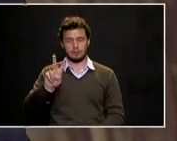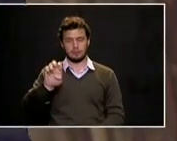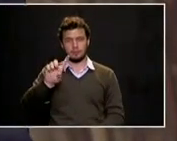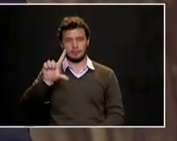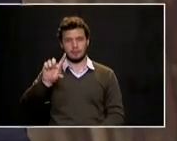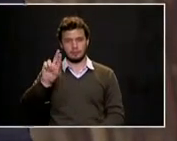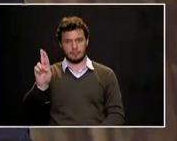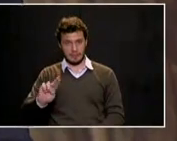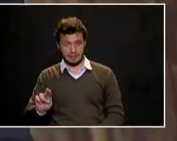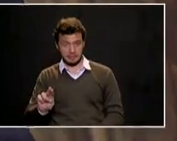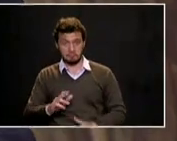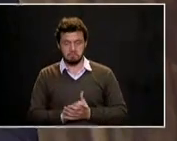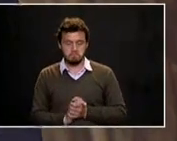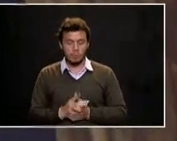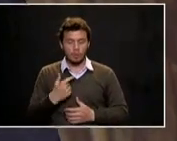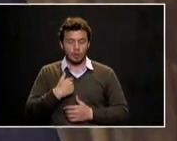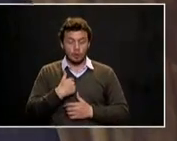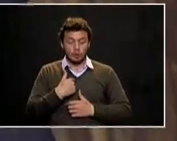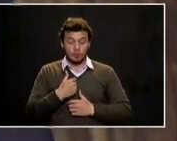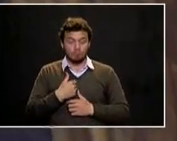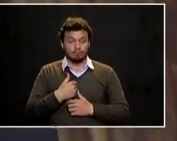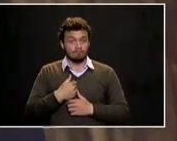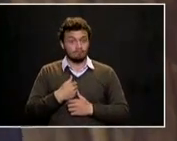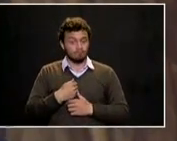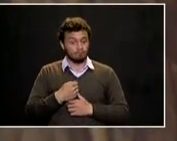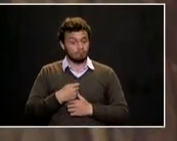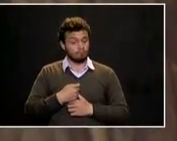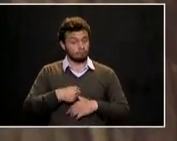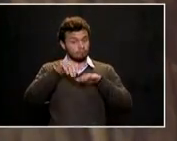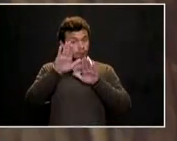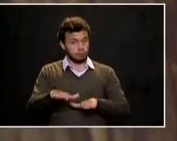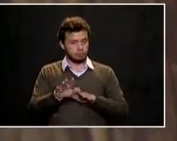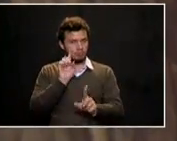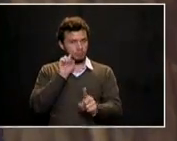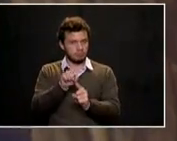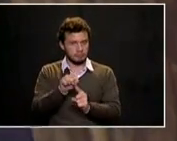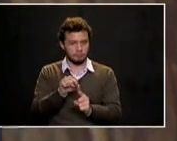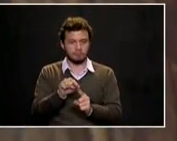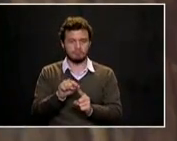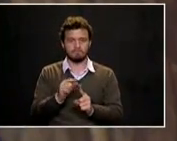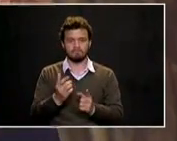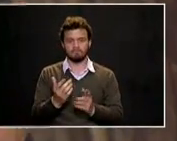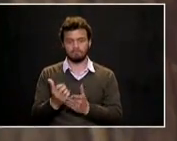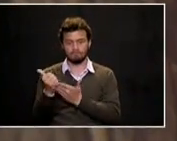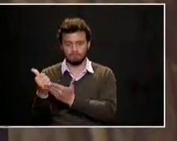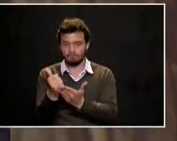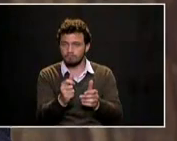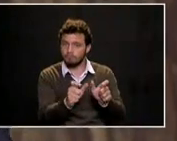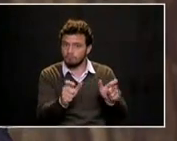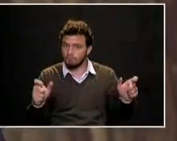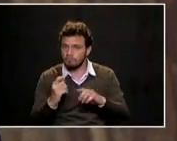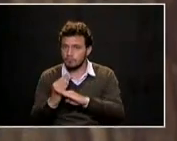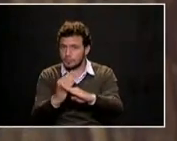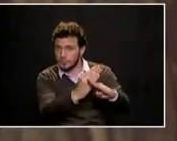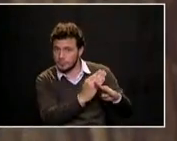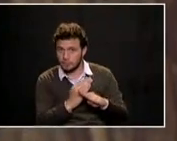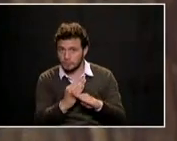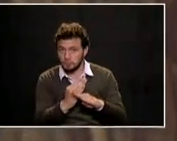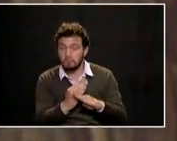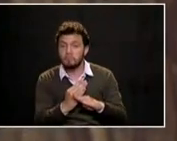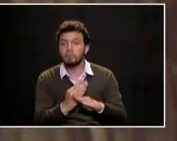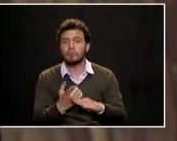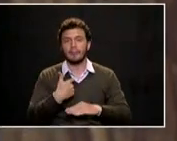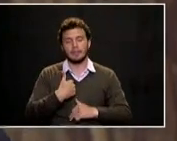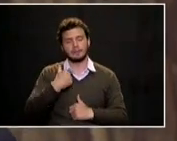en educación y en empleo, entendemos que gran parte del problema de la liberación de presos, de